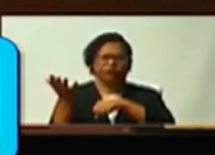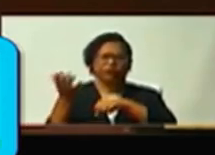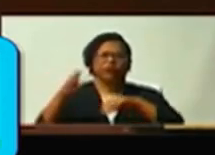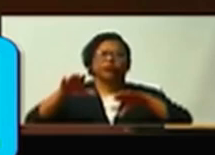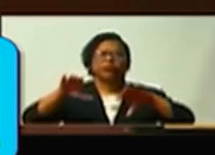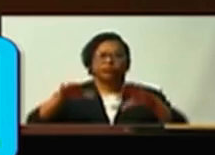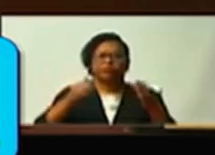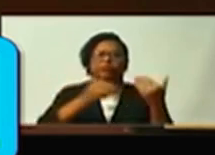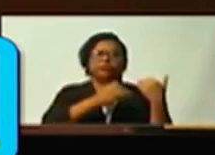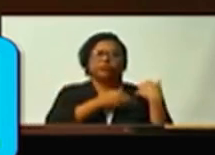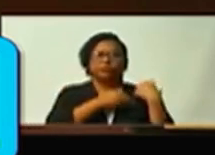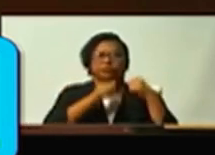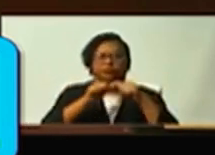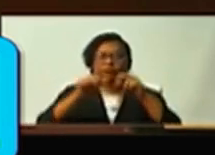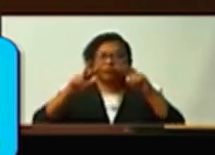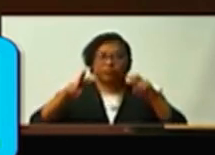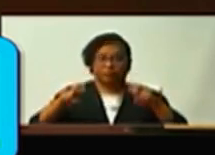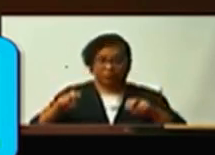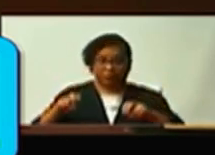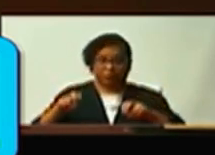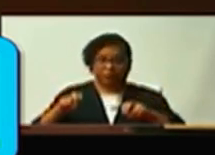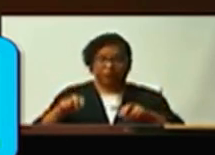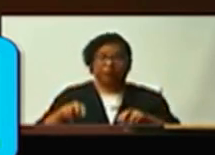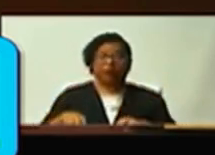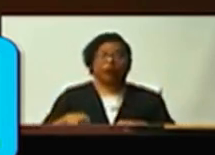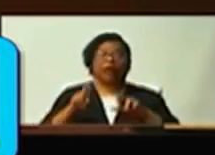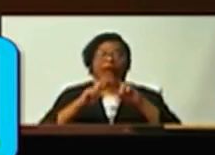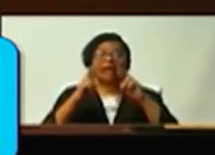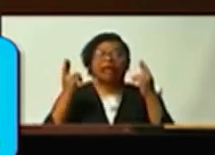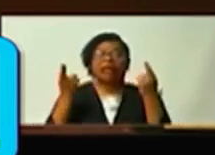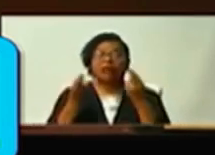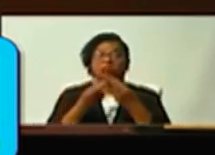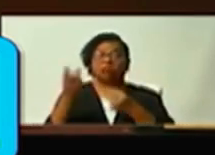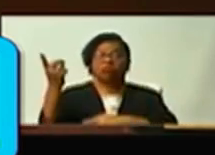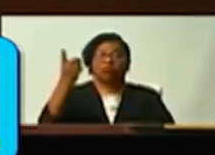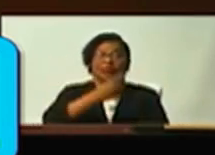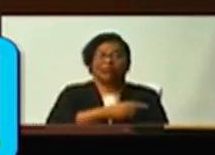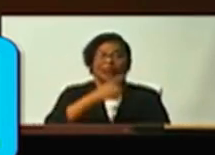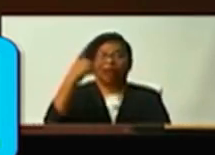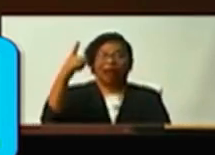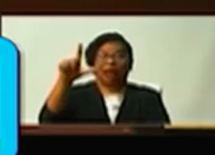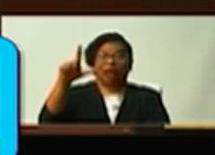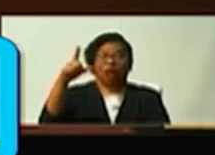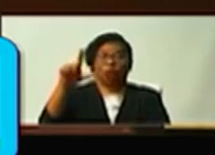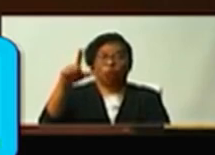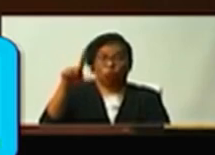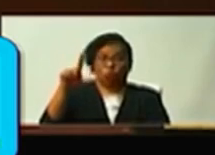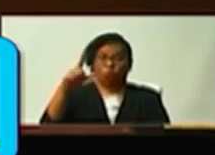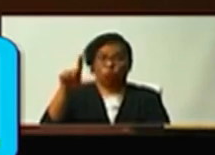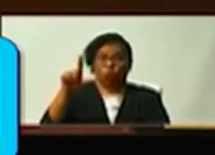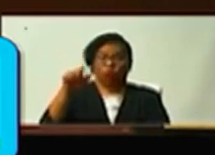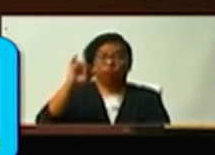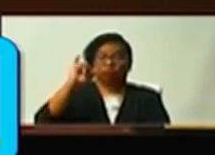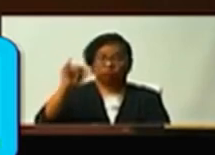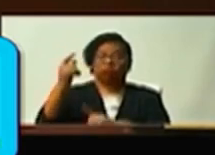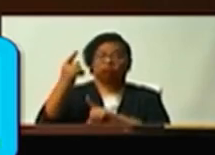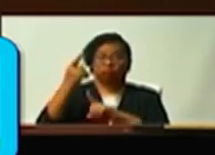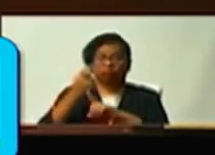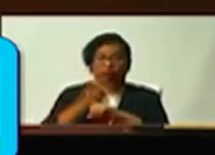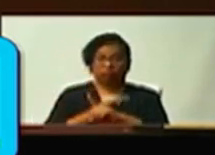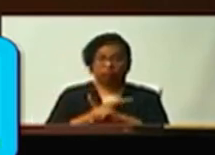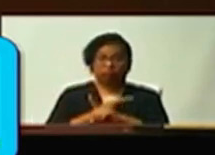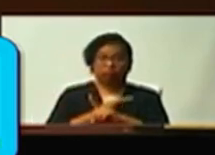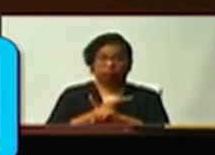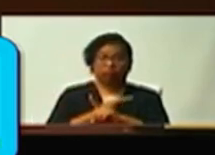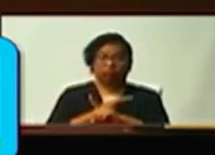comisiones que se reúnen los lunes por este mes, es una sugerencia, cada comisión